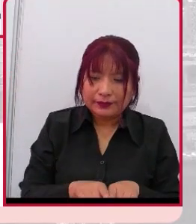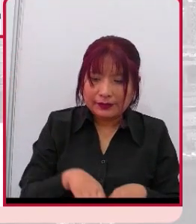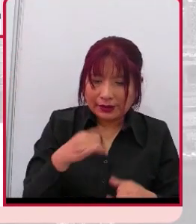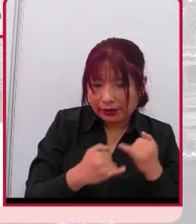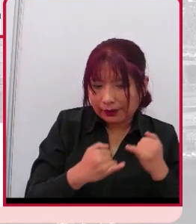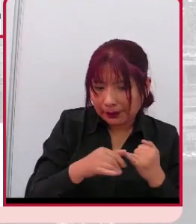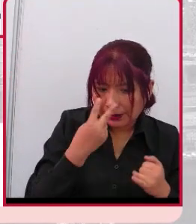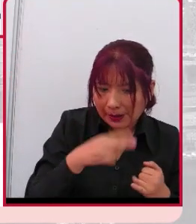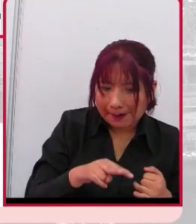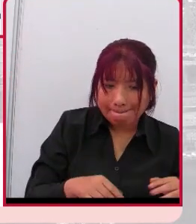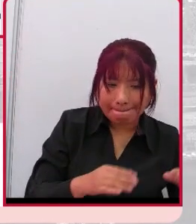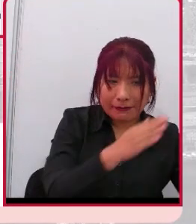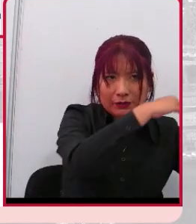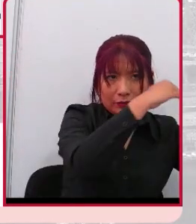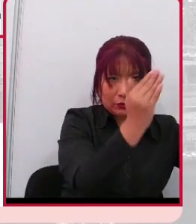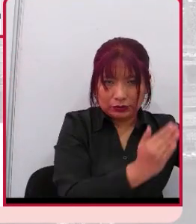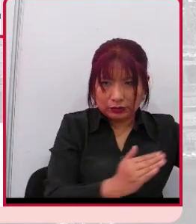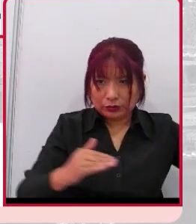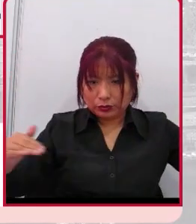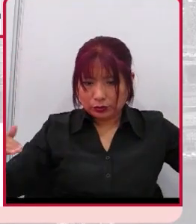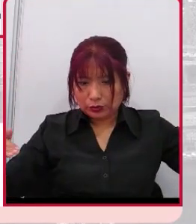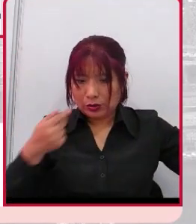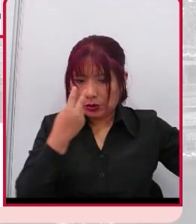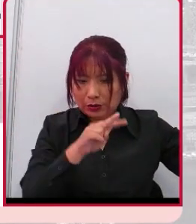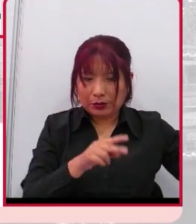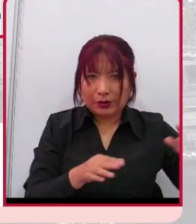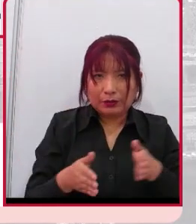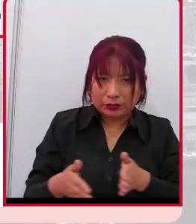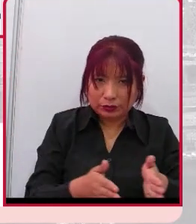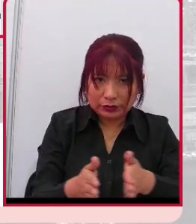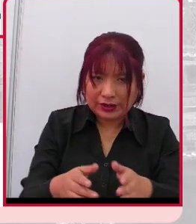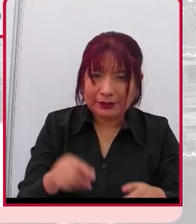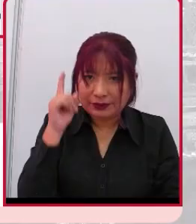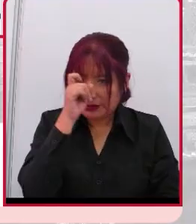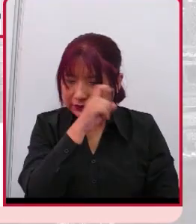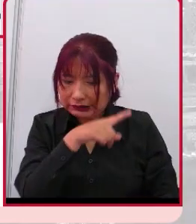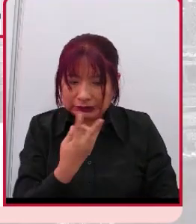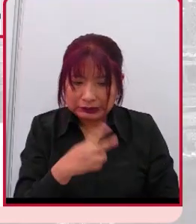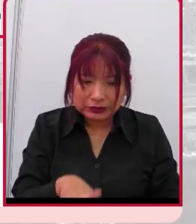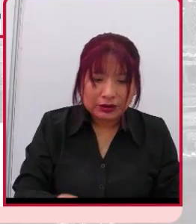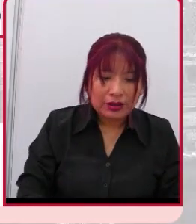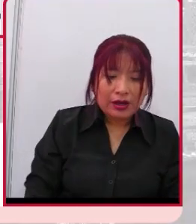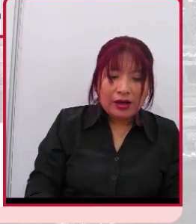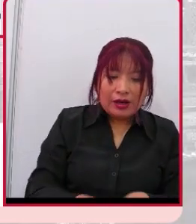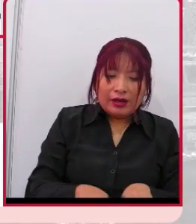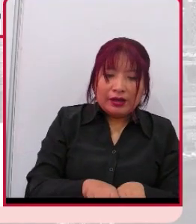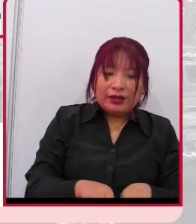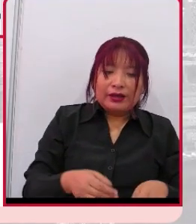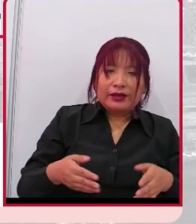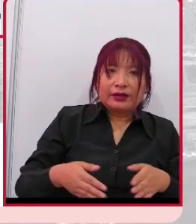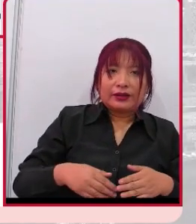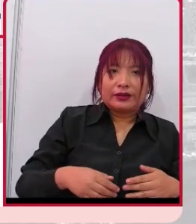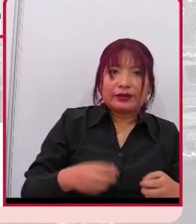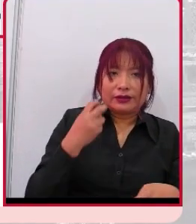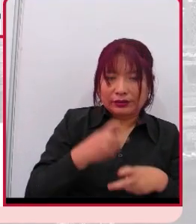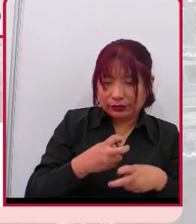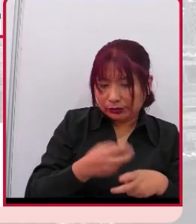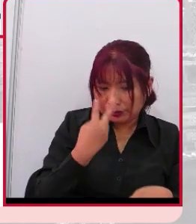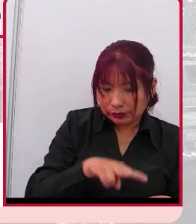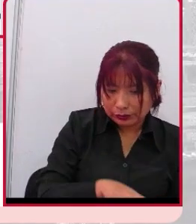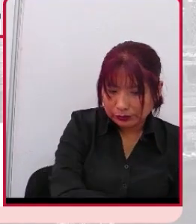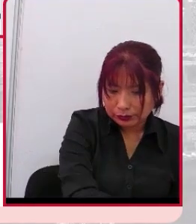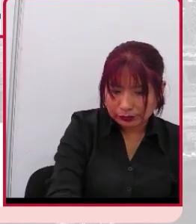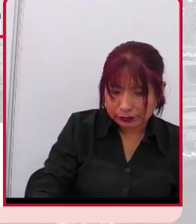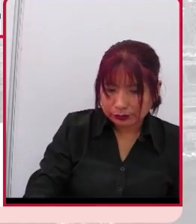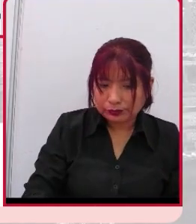Finalmente, en esta ruta crítica empezamos con las pruebas de la caracterización metalúrgica. Este es el esquema que fue desarrollado en Brocal y que fue aplicado a inicios